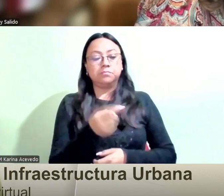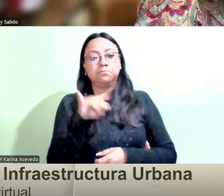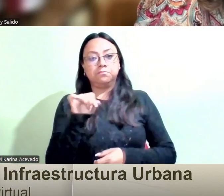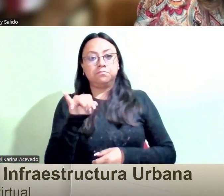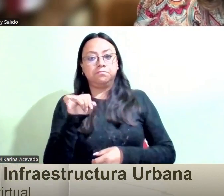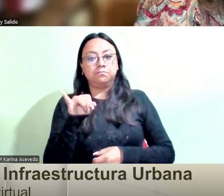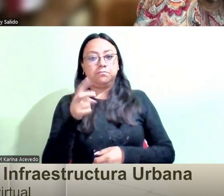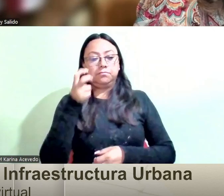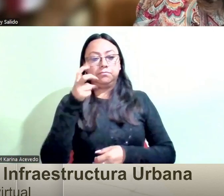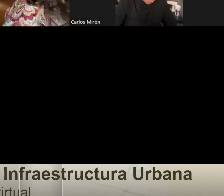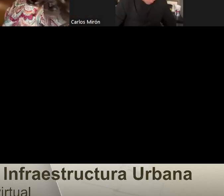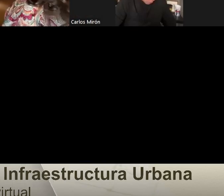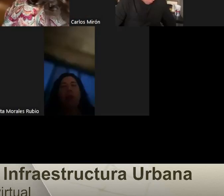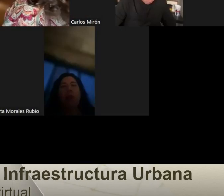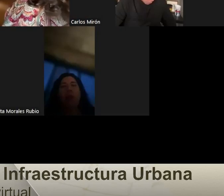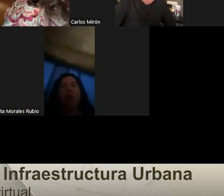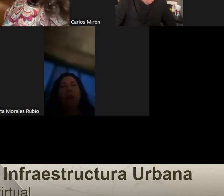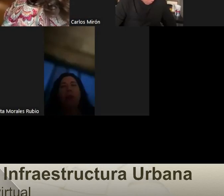aprobación, además,